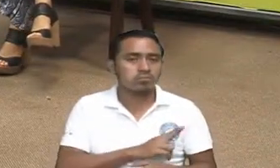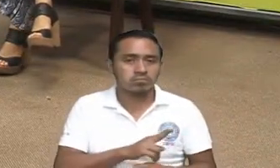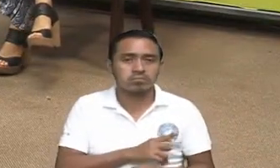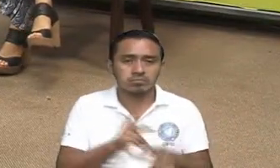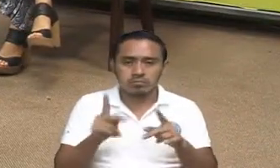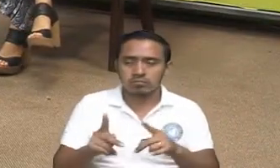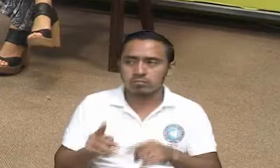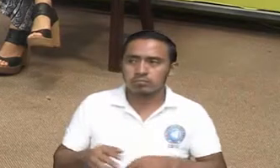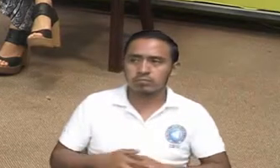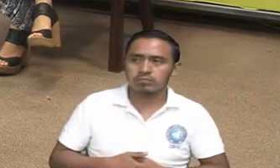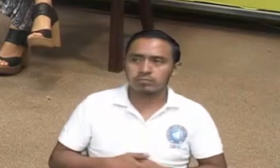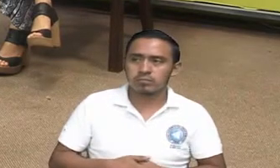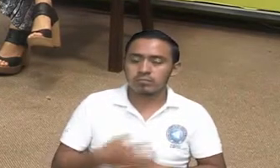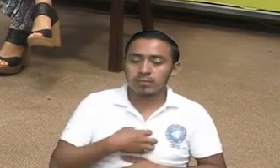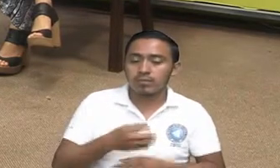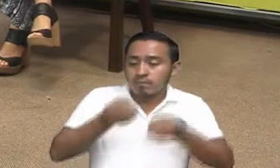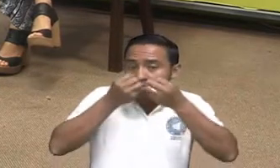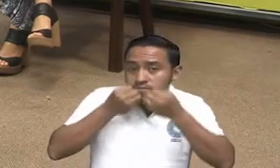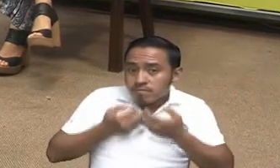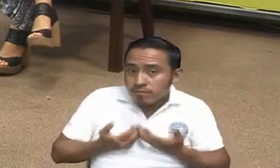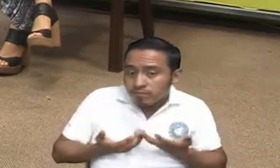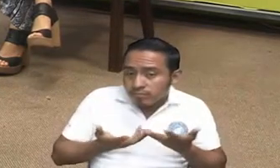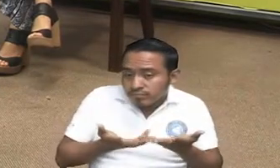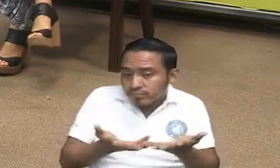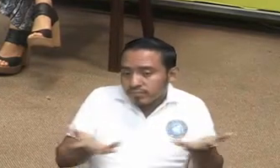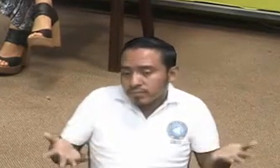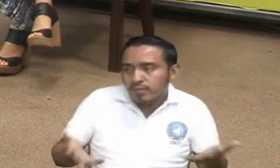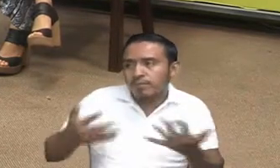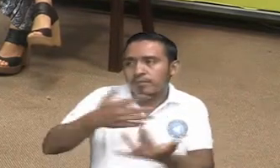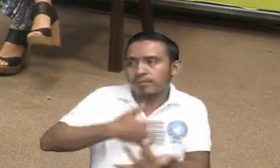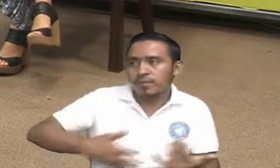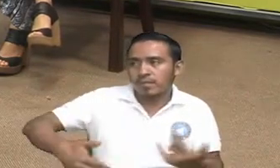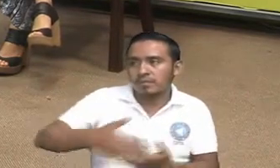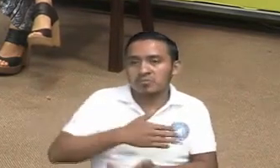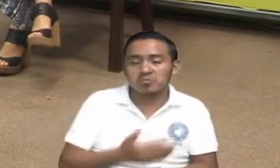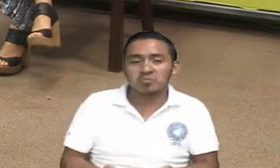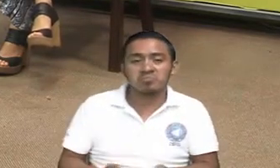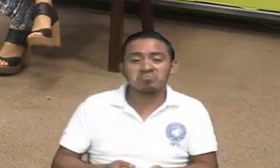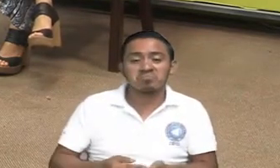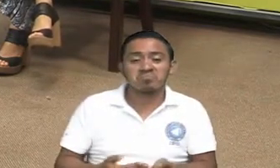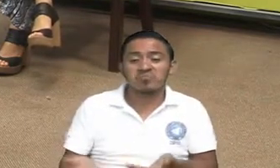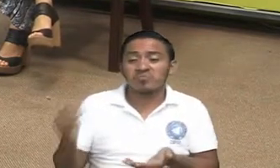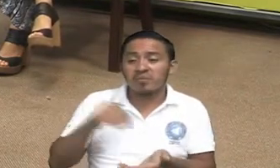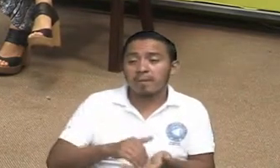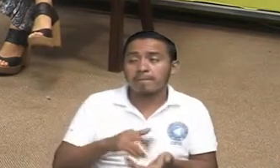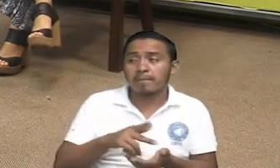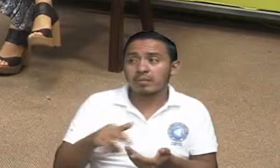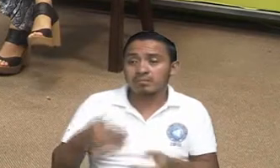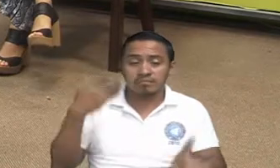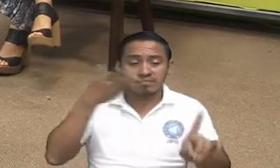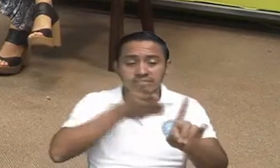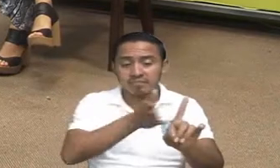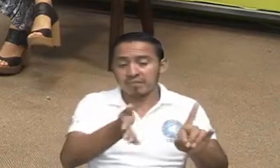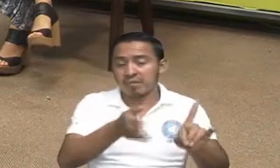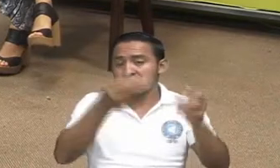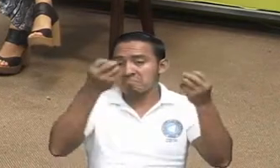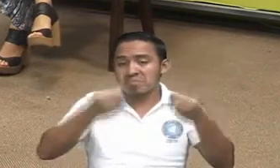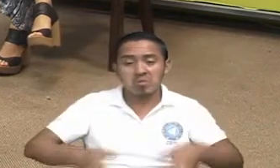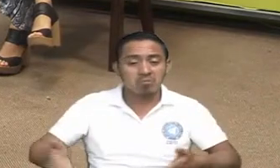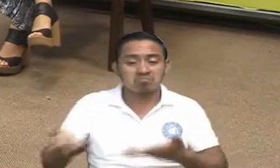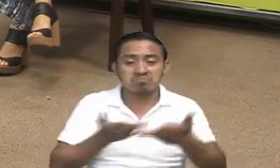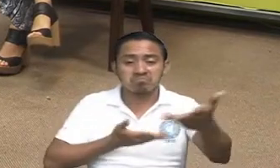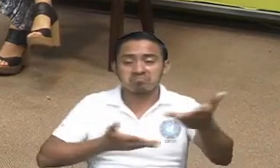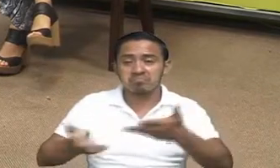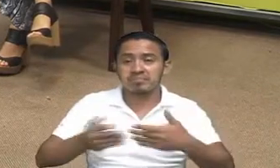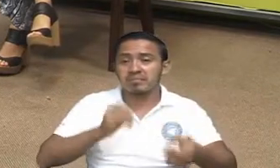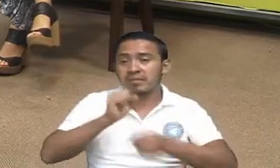dan su testimonio de que la relación nunca jamás volvió a ser igual. después de una infidelidad se perdió la confianza y